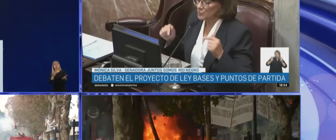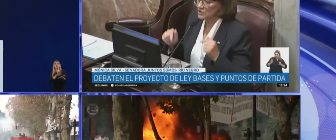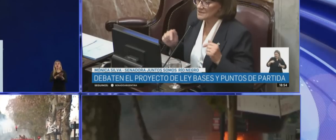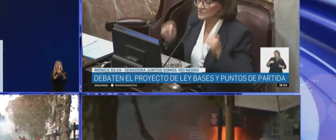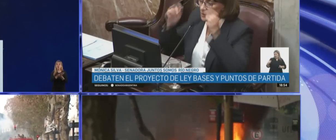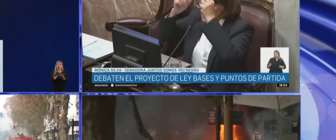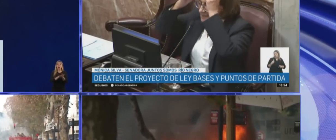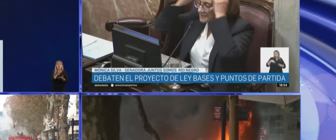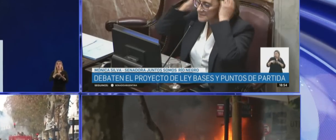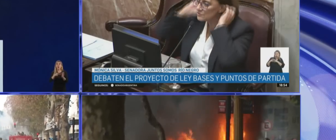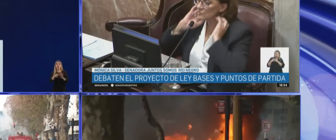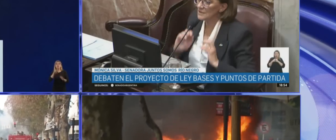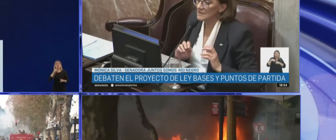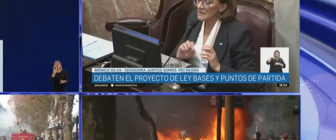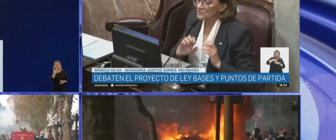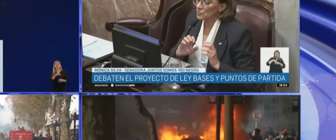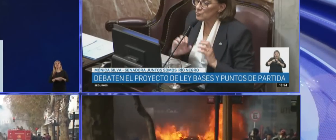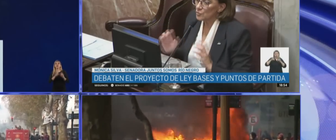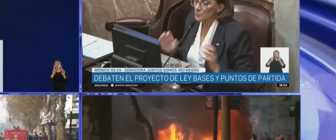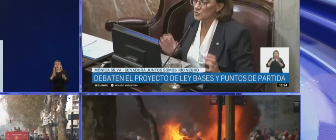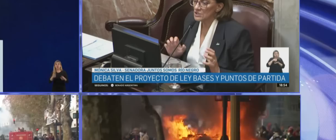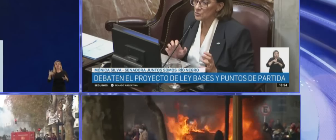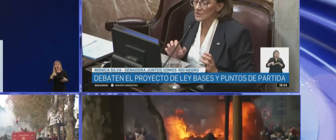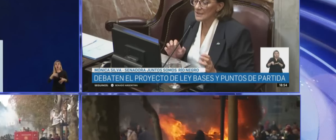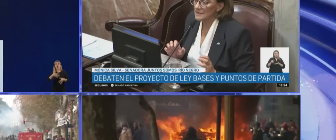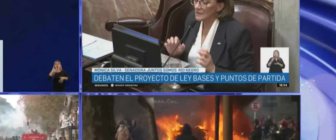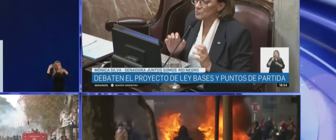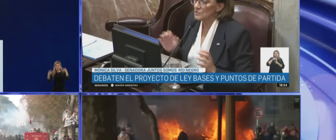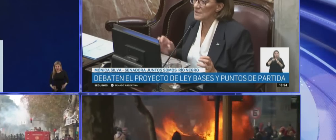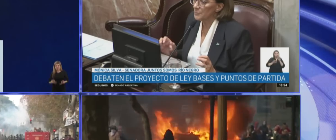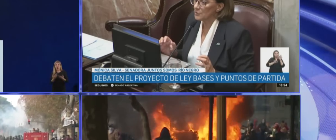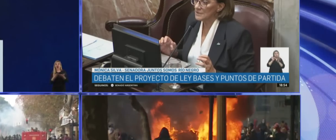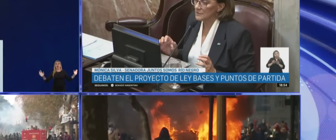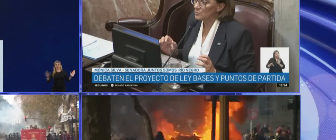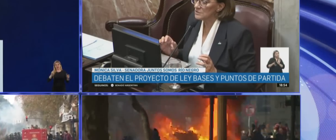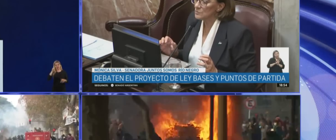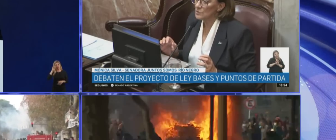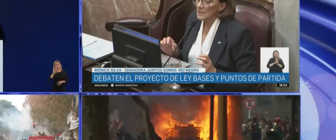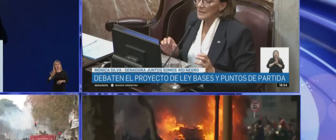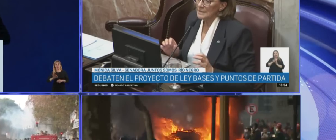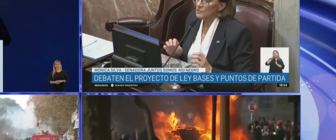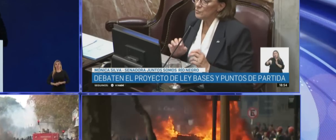puts, yo me comprometo a que vamos a abrir definitivamente el cepo.